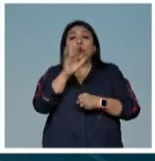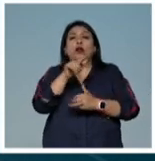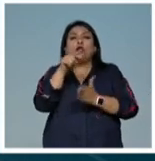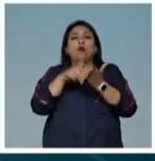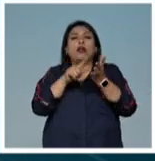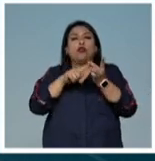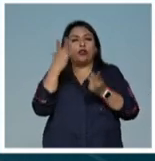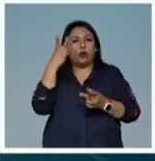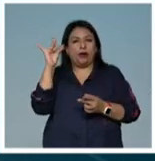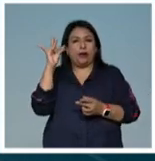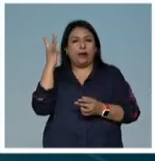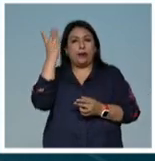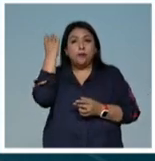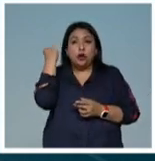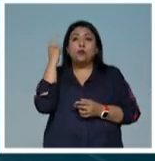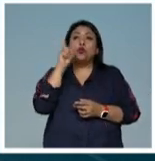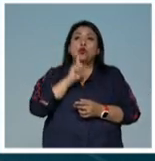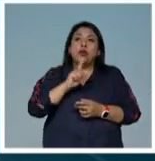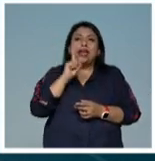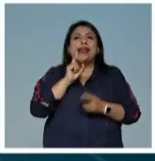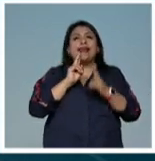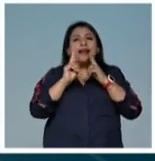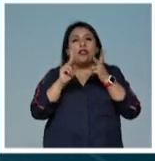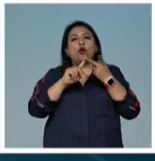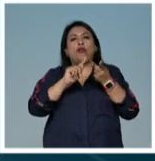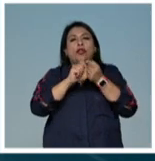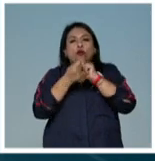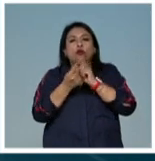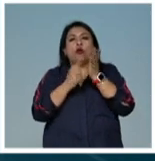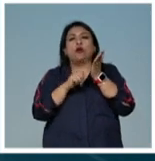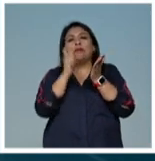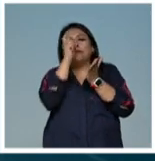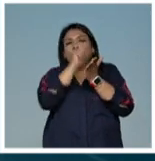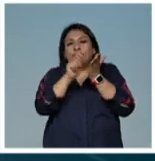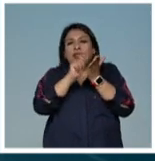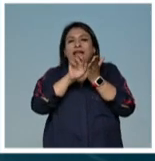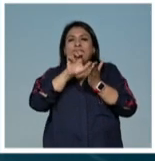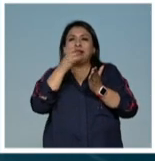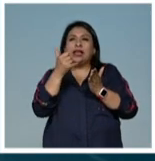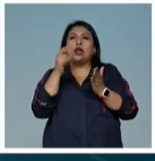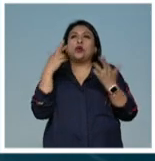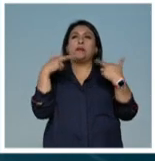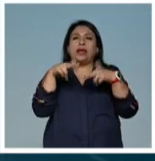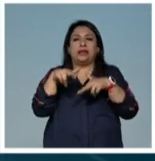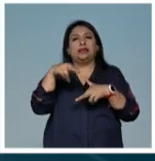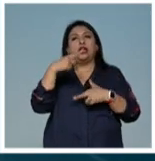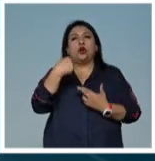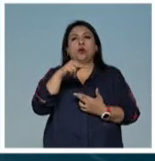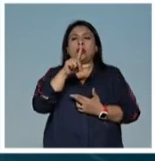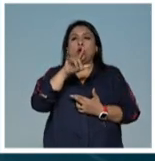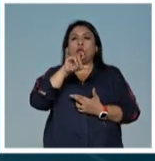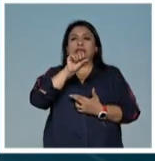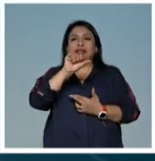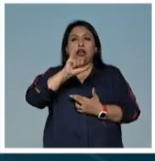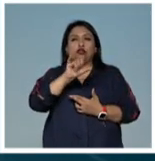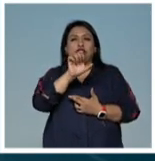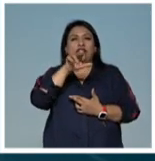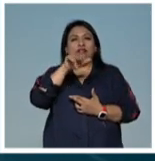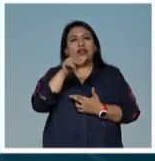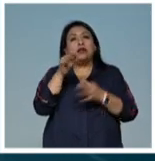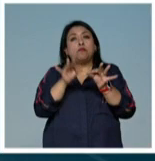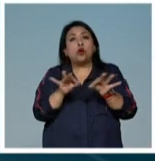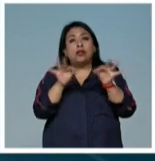Cuernavaca, Morelos, la dramaturga, narradora, traductora, ensayista y docente mexicana Luisa Josefina Hernández, cuya vasta